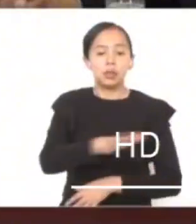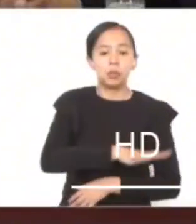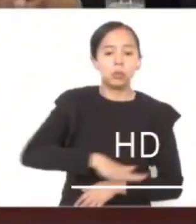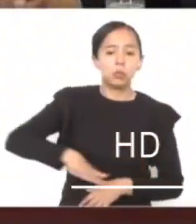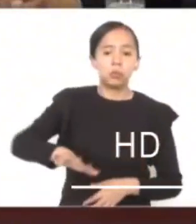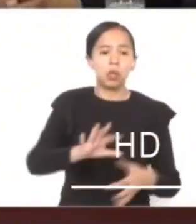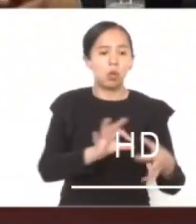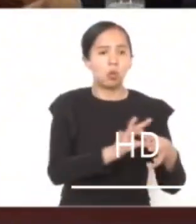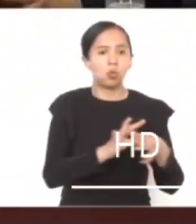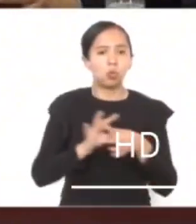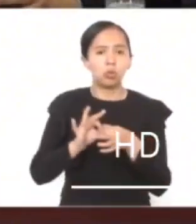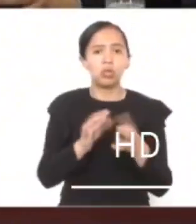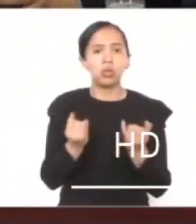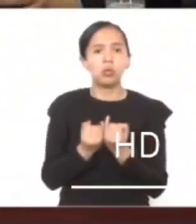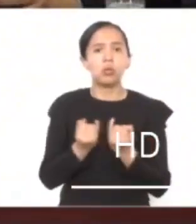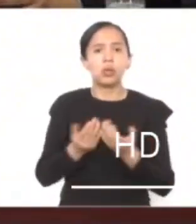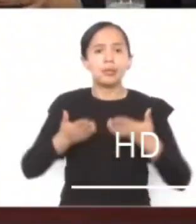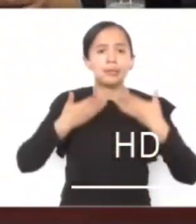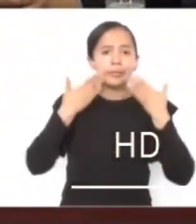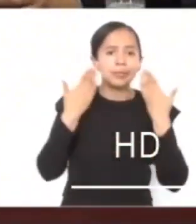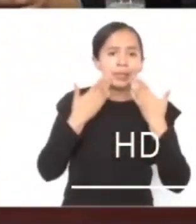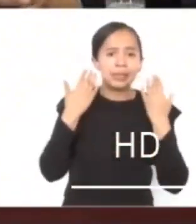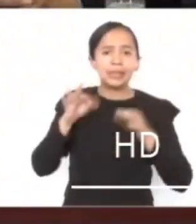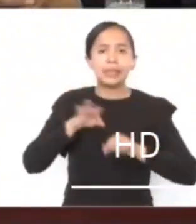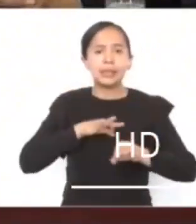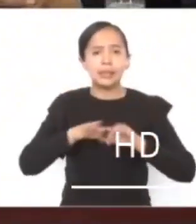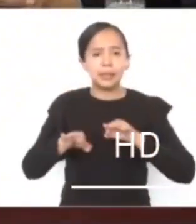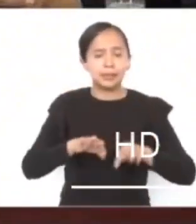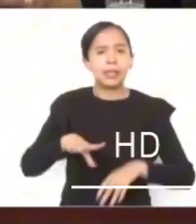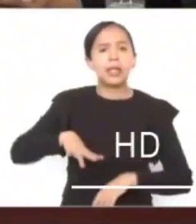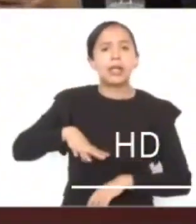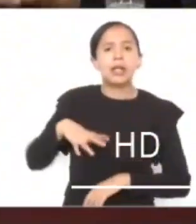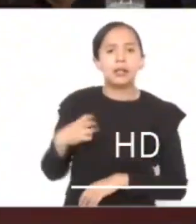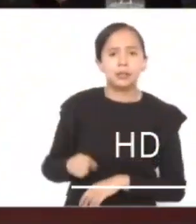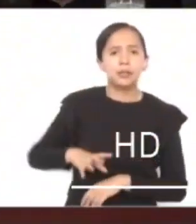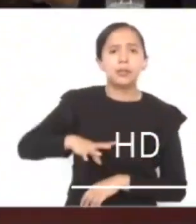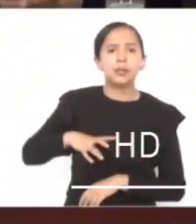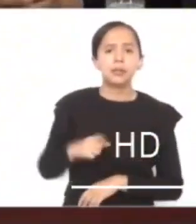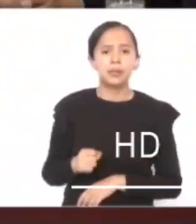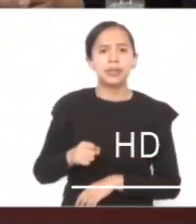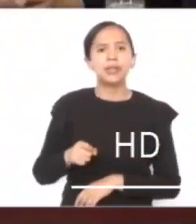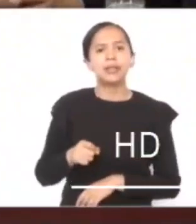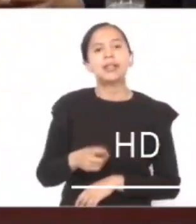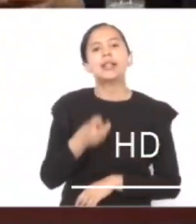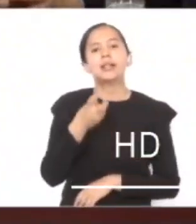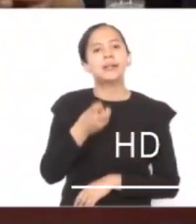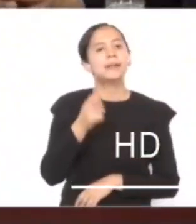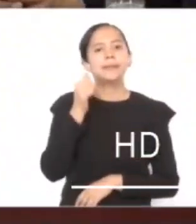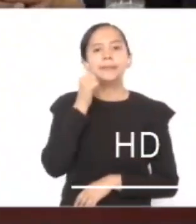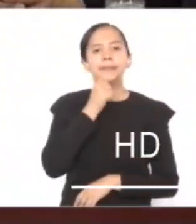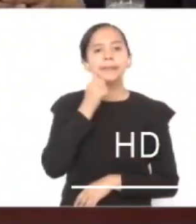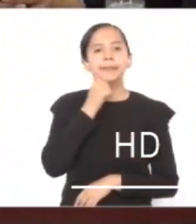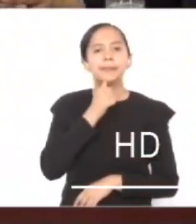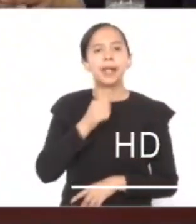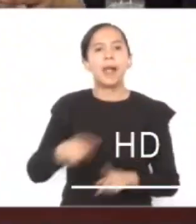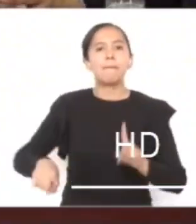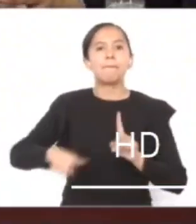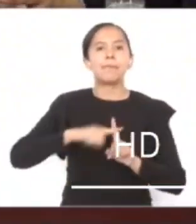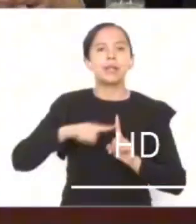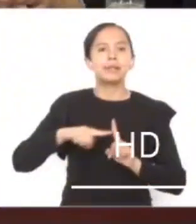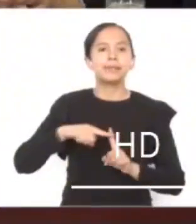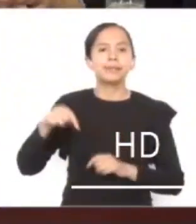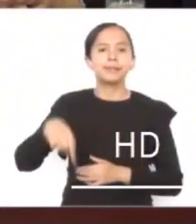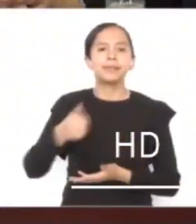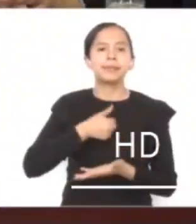su solidaridad, su trabajo, su esfuerzo, su intervención, siempre serán positivos para la Ciudad de